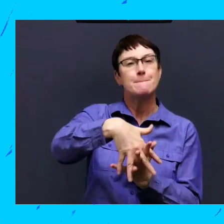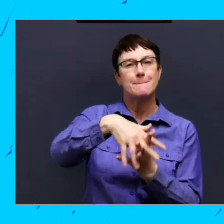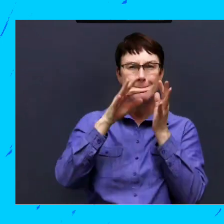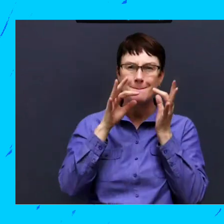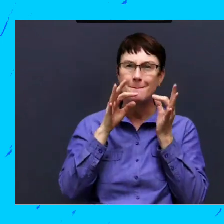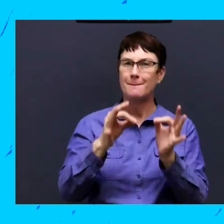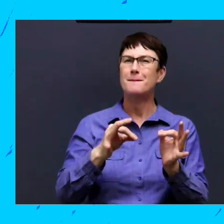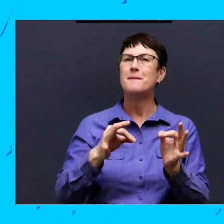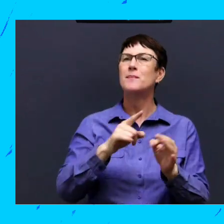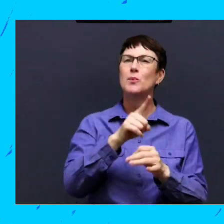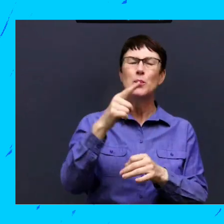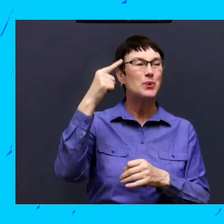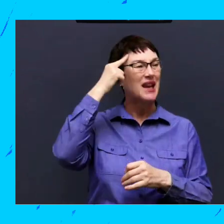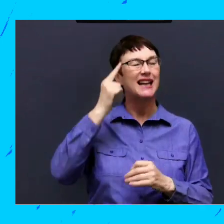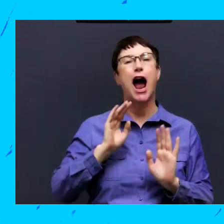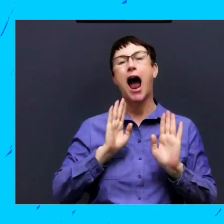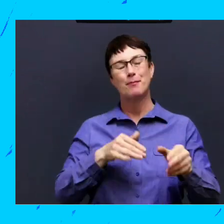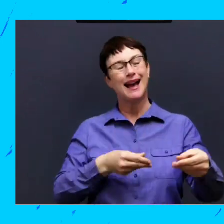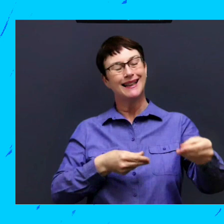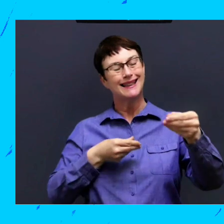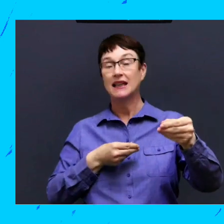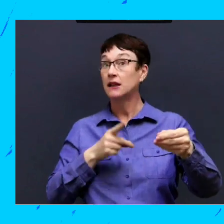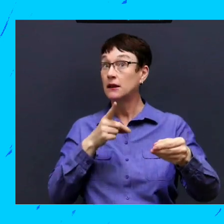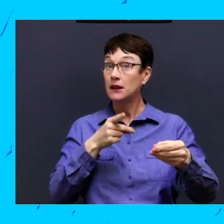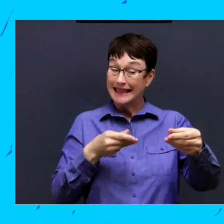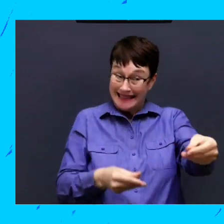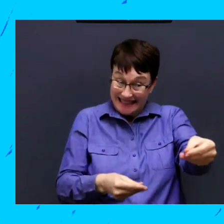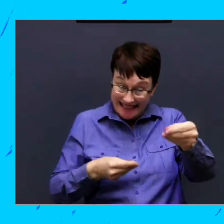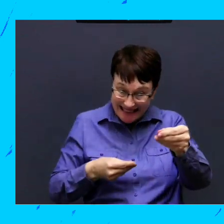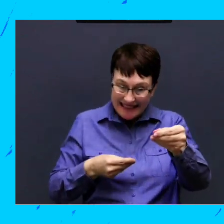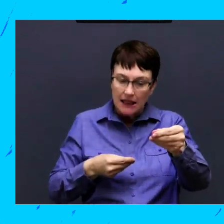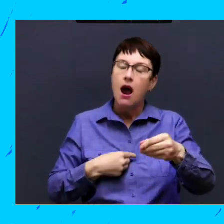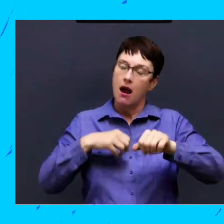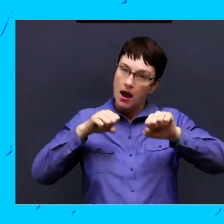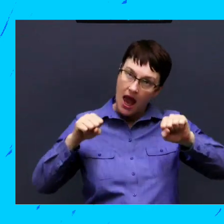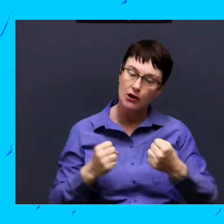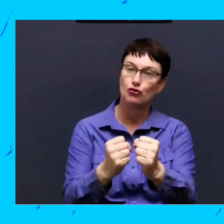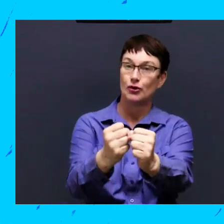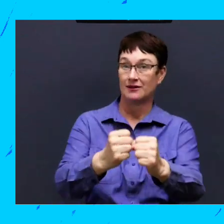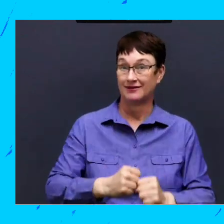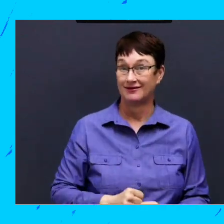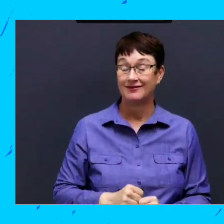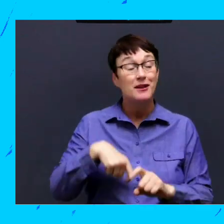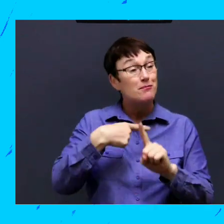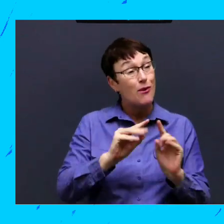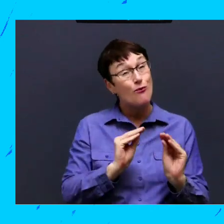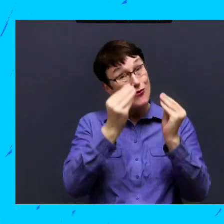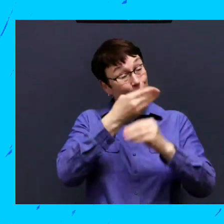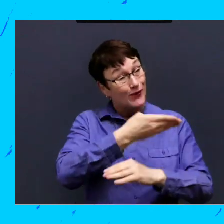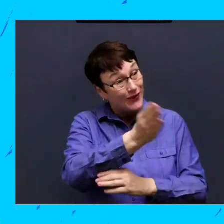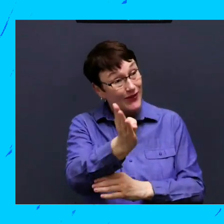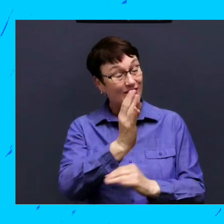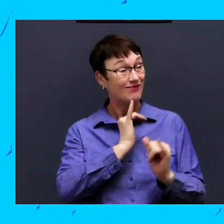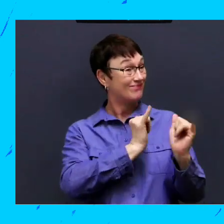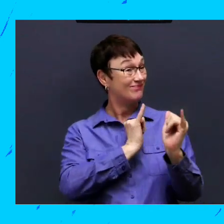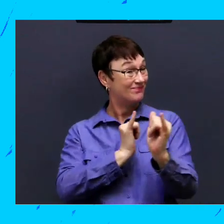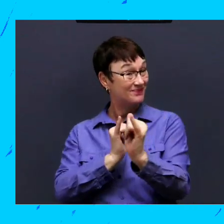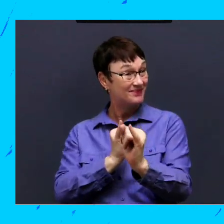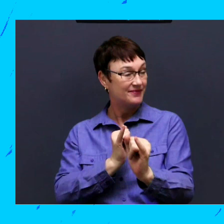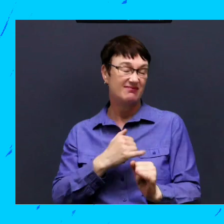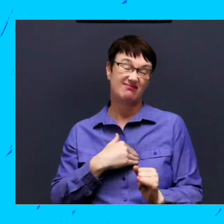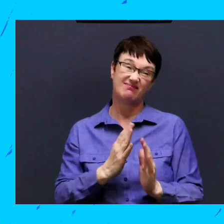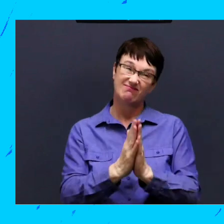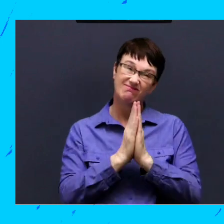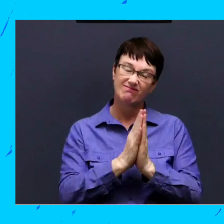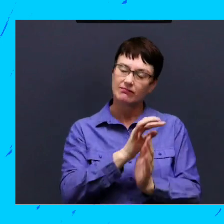agendas, que esto sea no solamente una directiva, pero que sea realmente el camino a la acción. Y a mis colegas